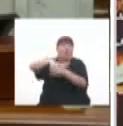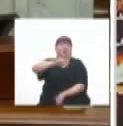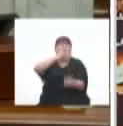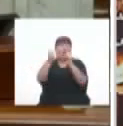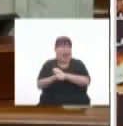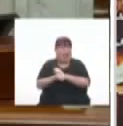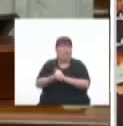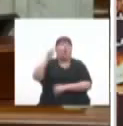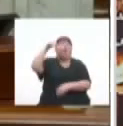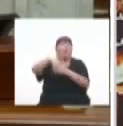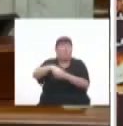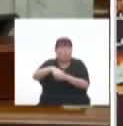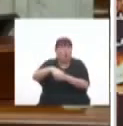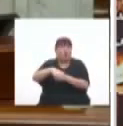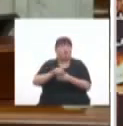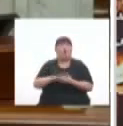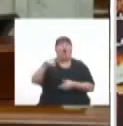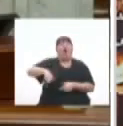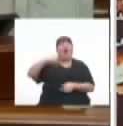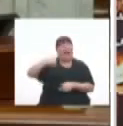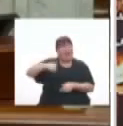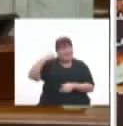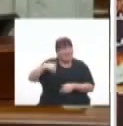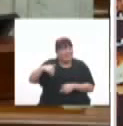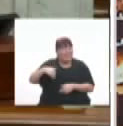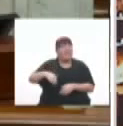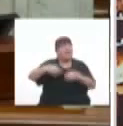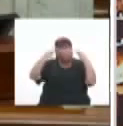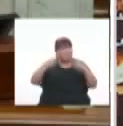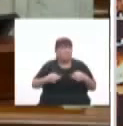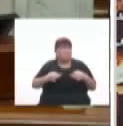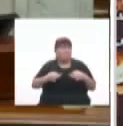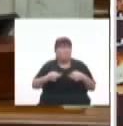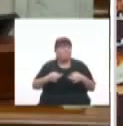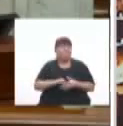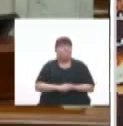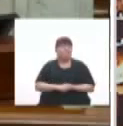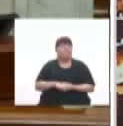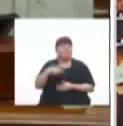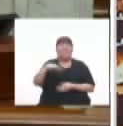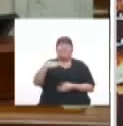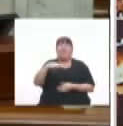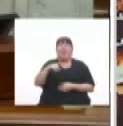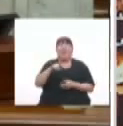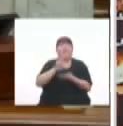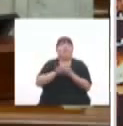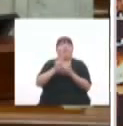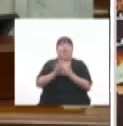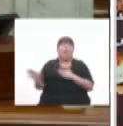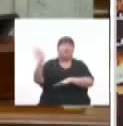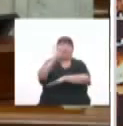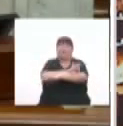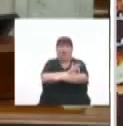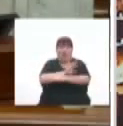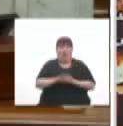se diera hubo discurso de senadores e obedeciendo a distintos intereses políticos muchos de ellos